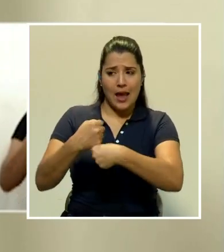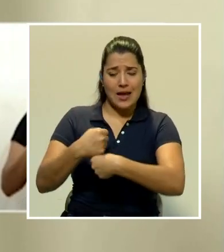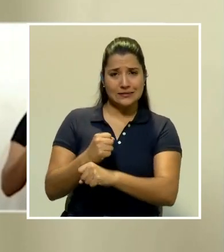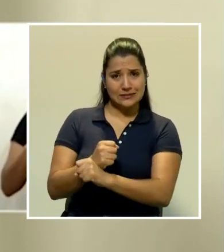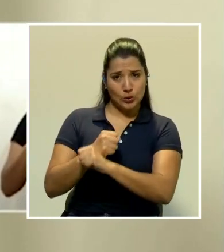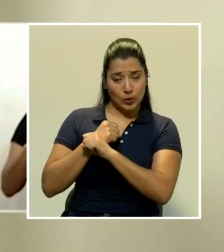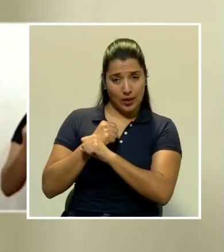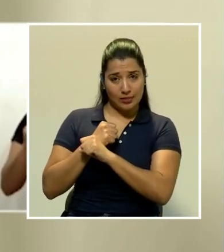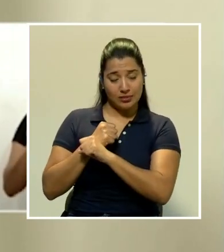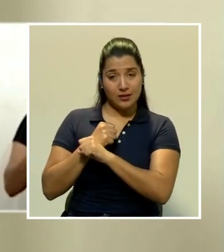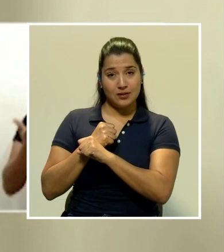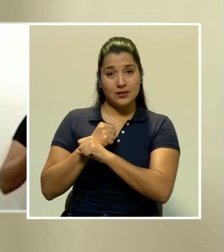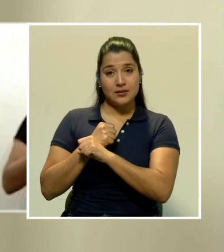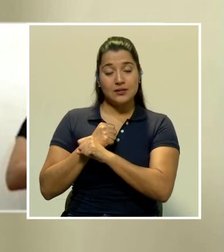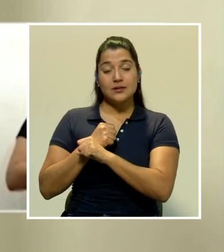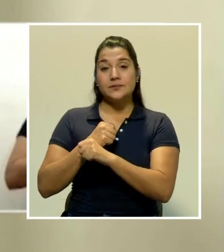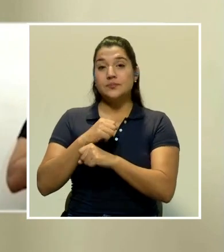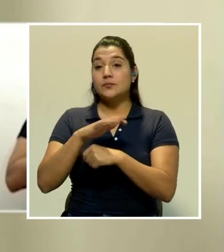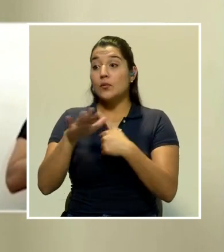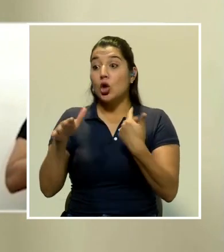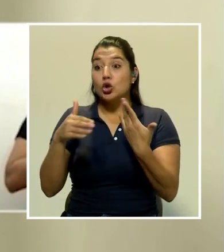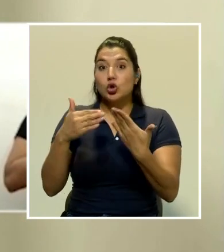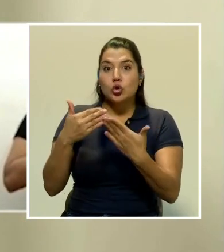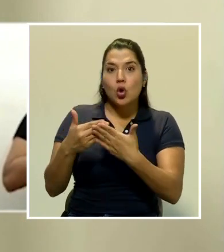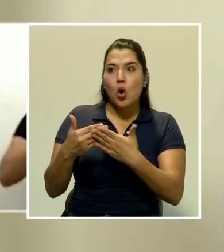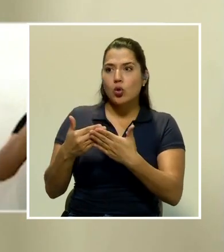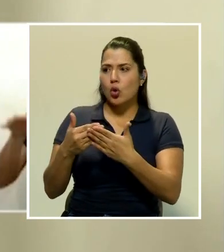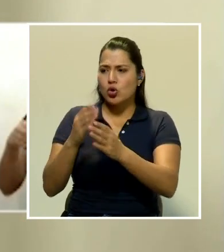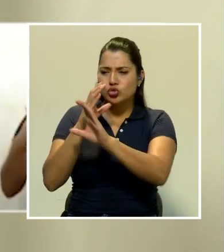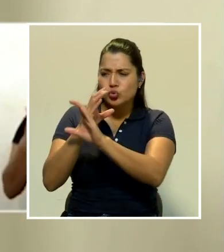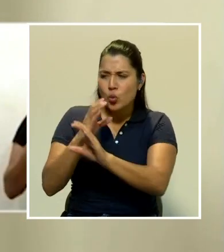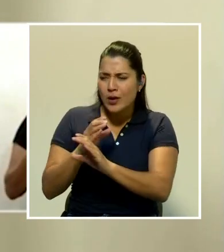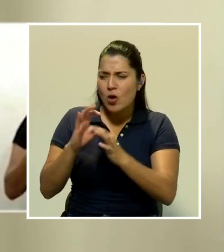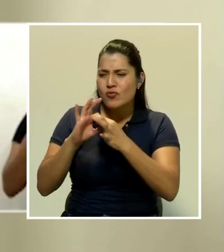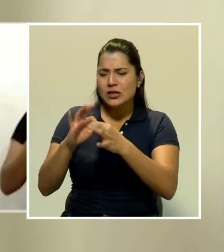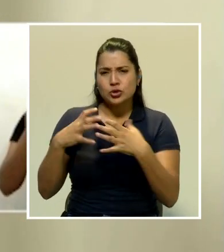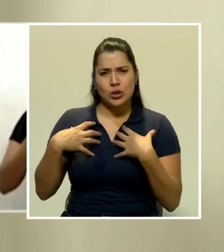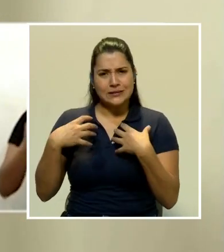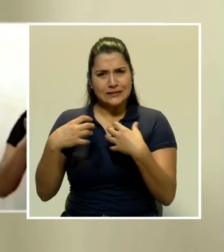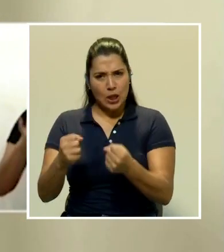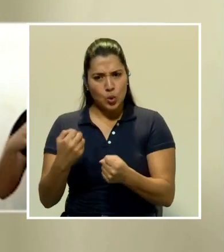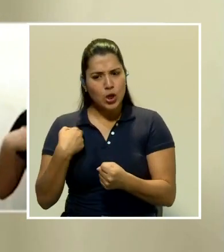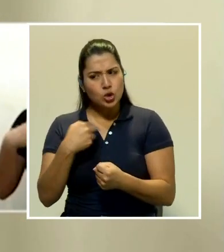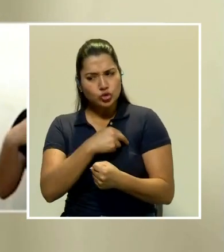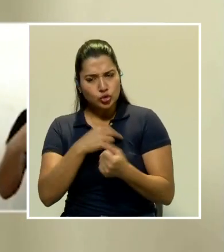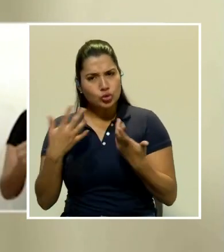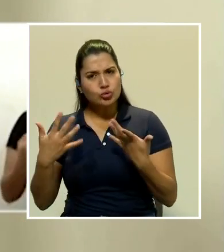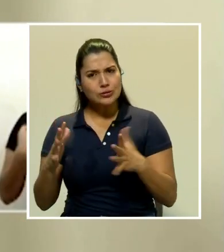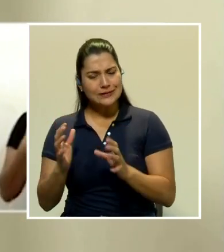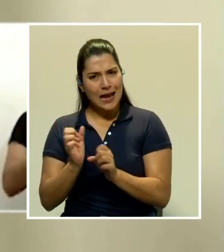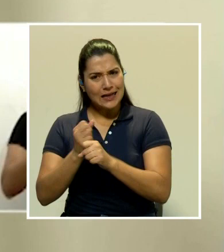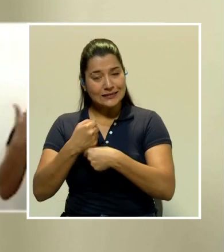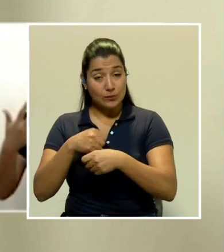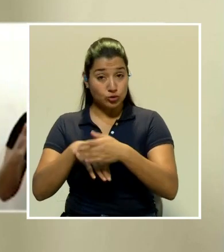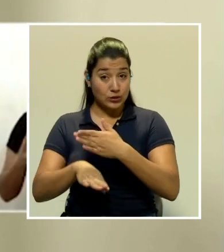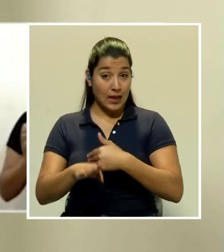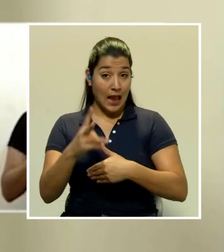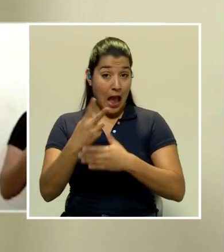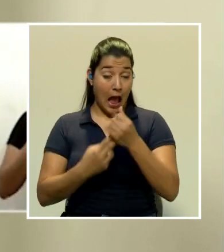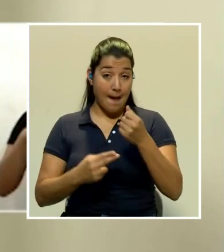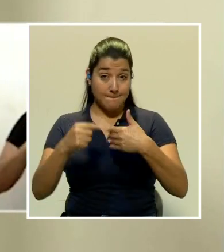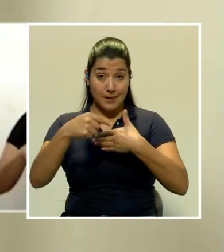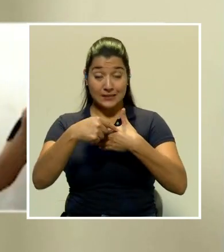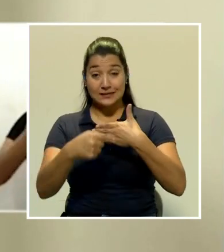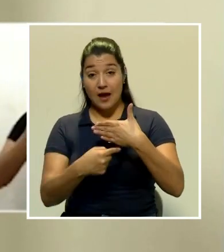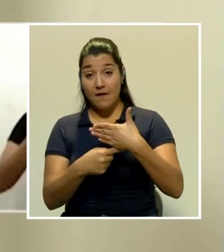seguridad, todo el movimiento sanitario que hemos estado haciendo en las dos fronteras, pero sabemos